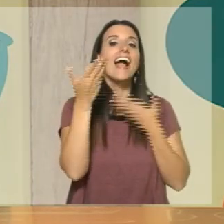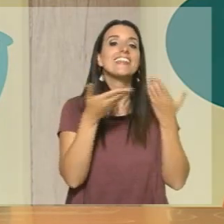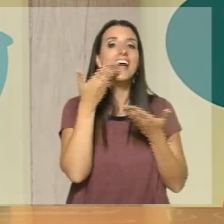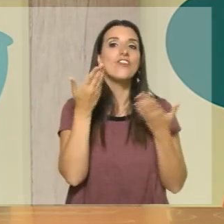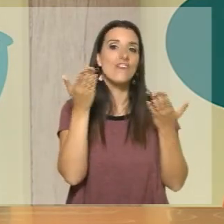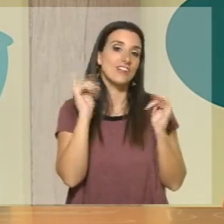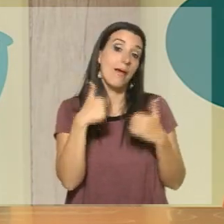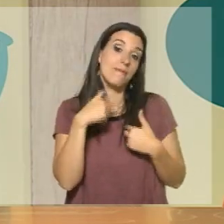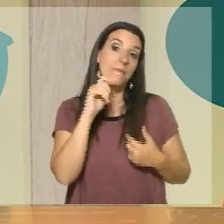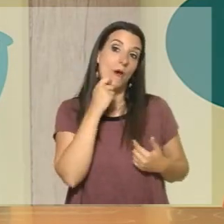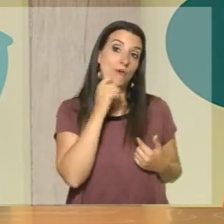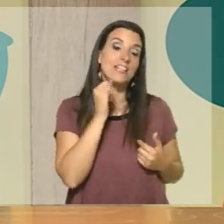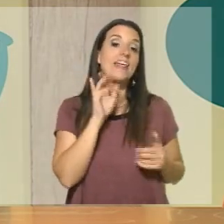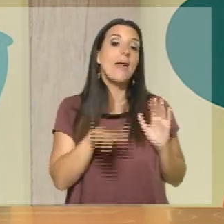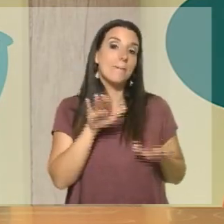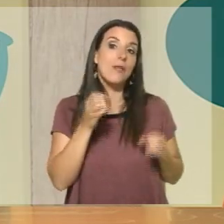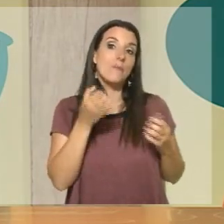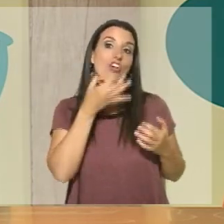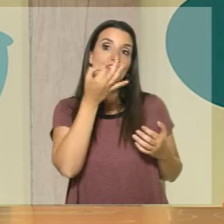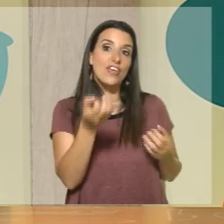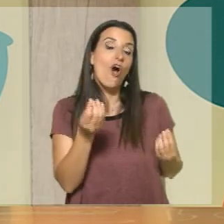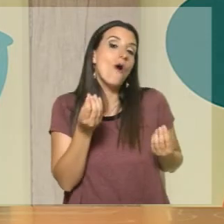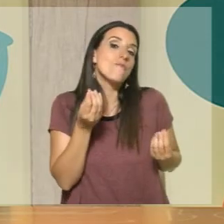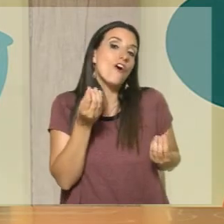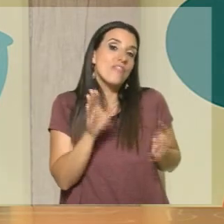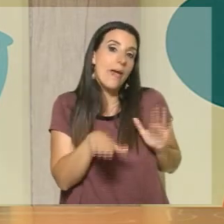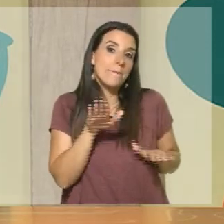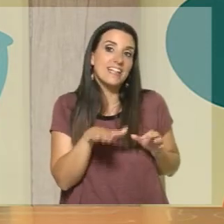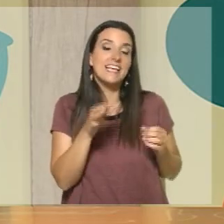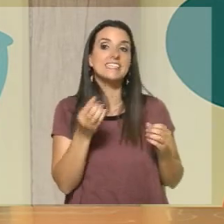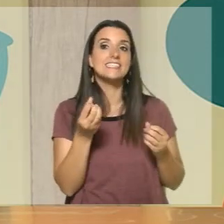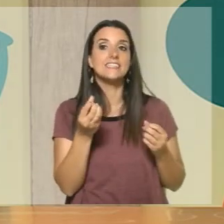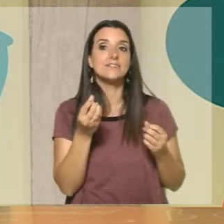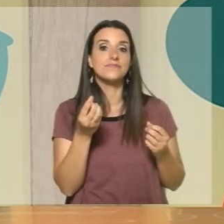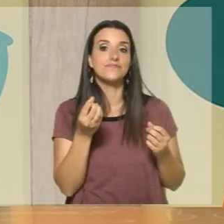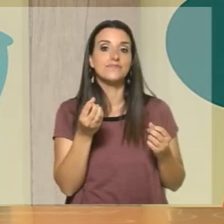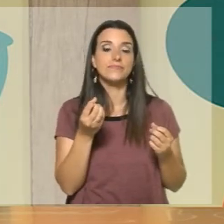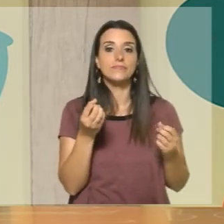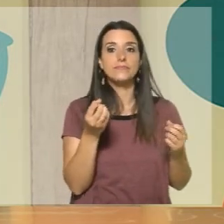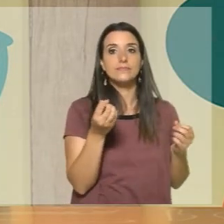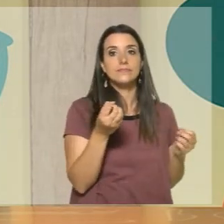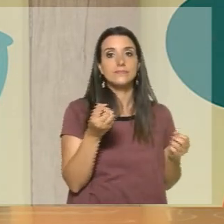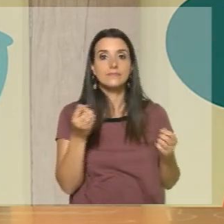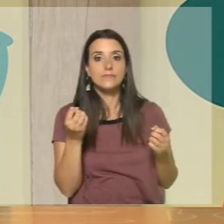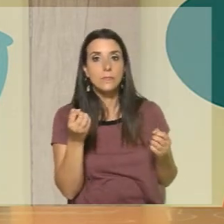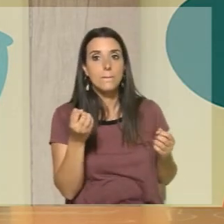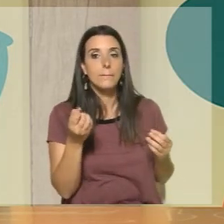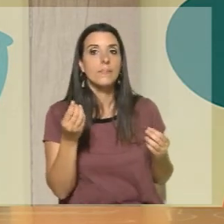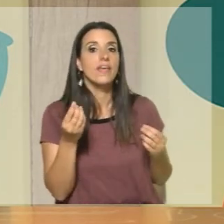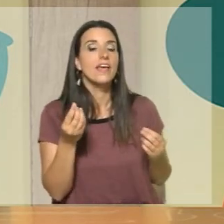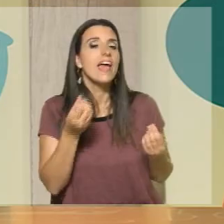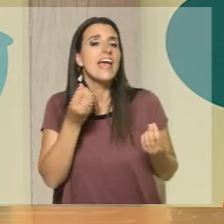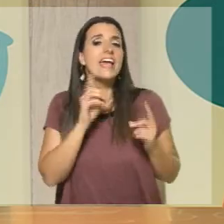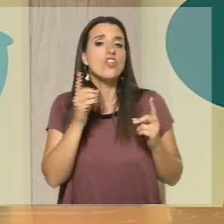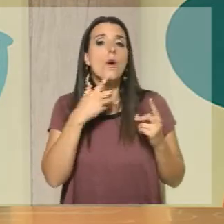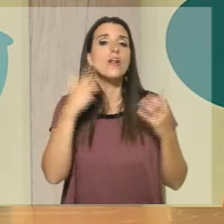Bueno, sí, a mí me gusta. Es depende, por eso digo. Es como depende. Y si venís medio ahí. Con cantar en la ducha, porque ahí en vez de desahogarte te